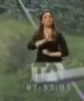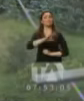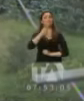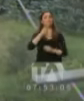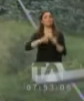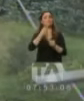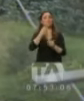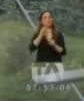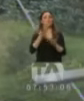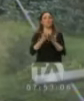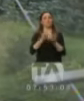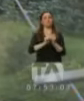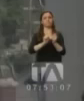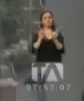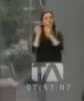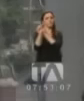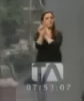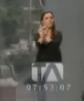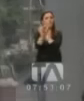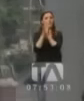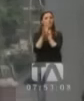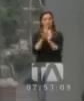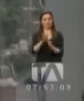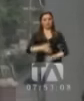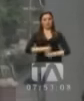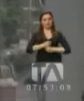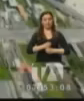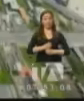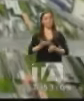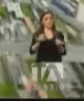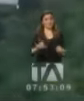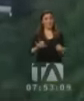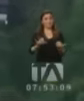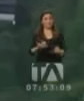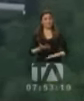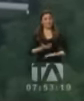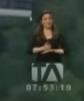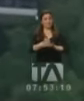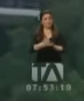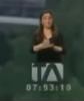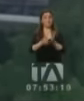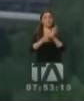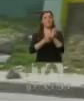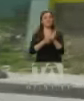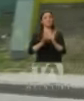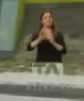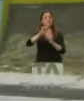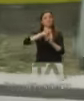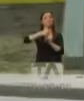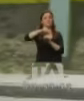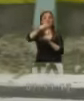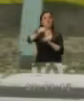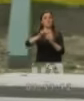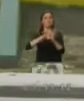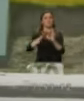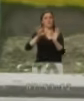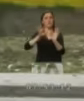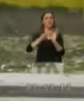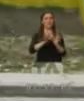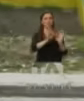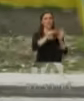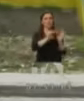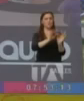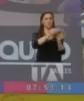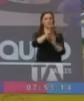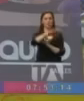innovador, cómodo, ágil, seguro y moderno, además que servirá para la implementación de un sistema de regeneración urbana